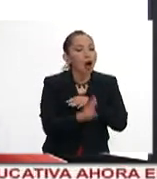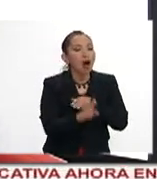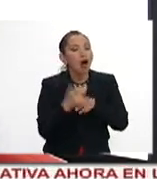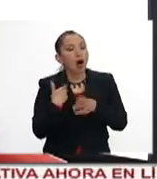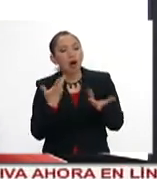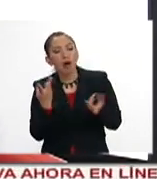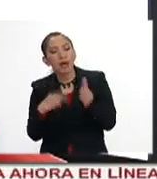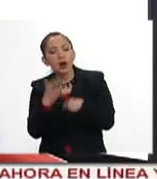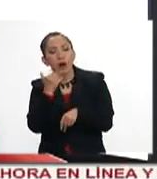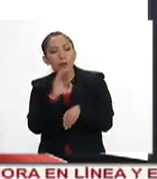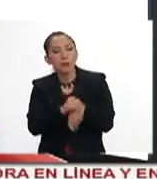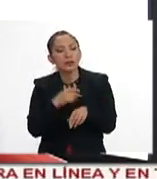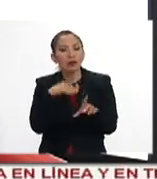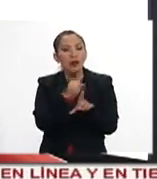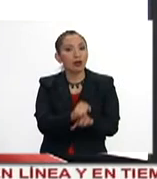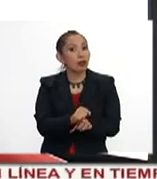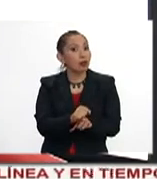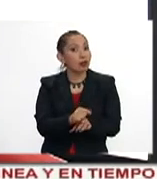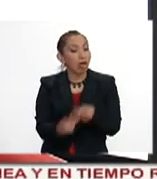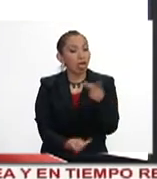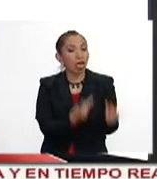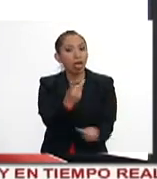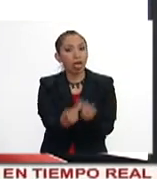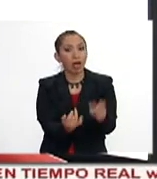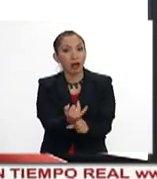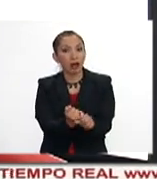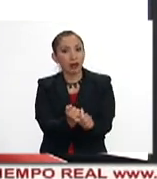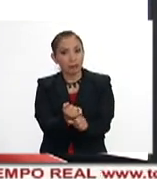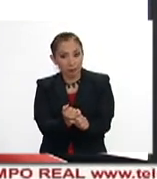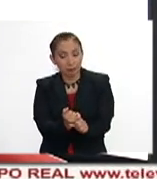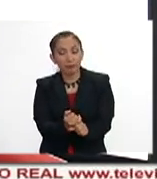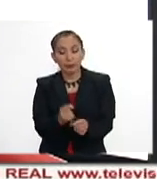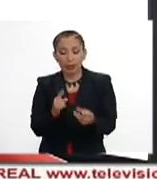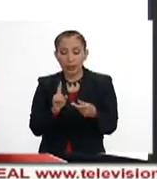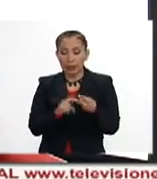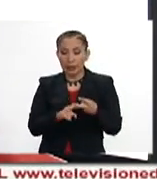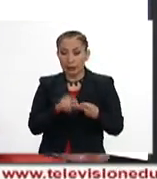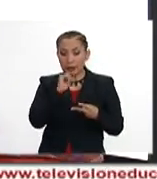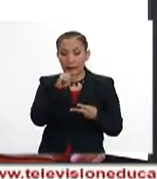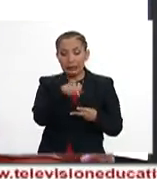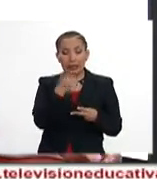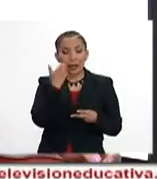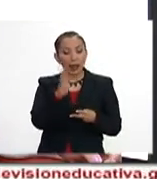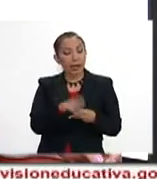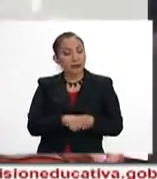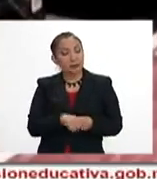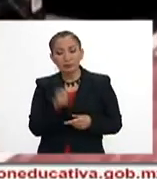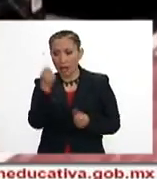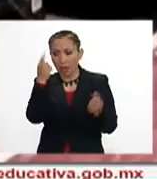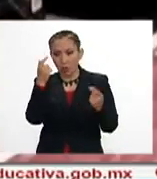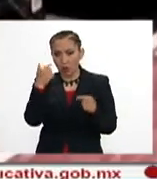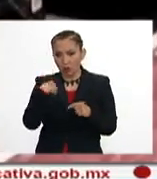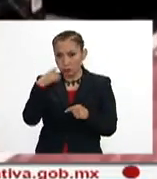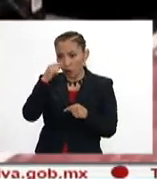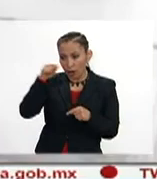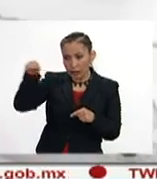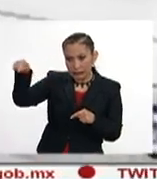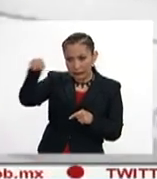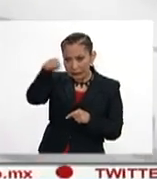sea detenida o arrestada. También, de alguna manera, bueno, busca penalizar que aquellos